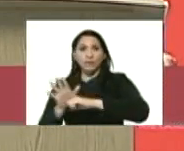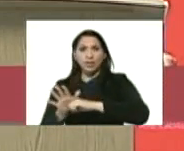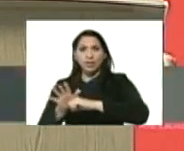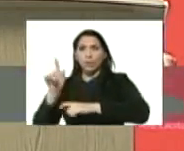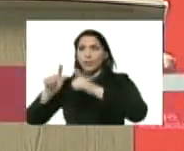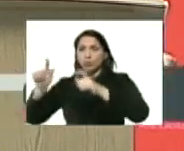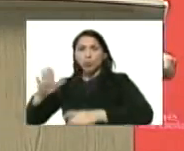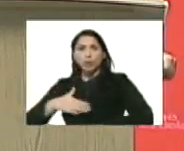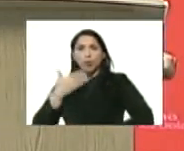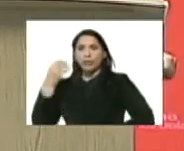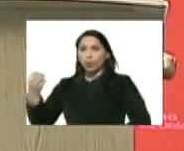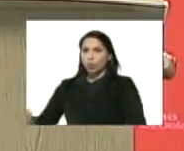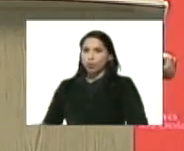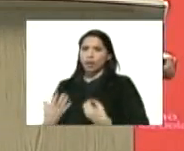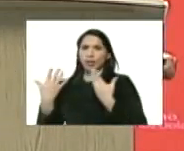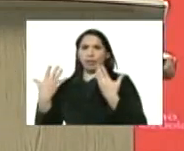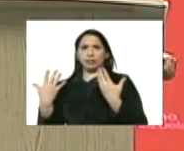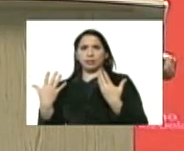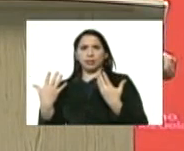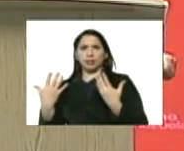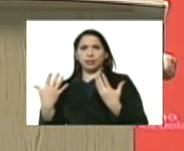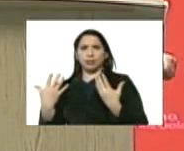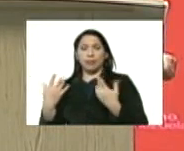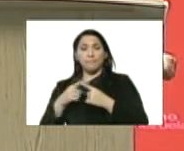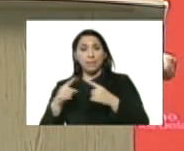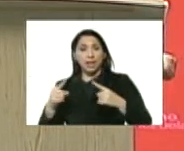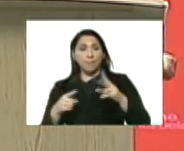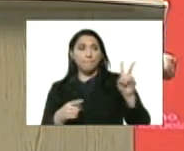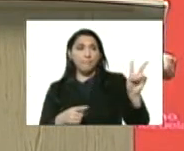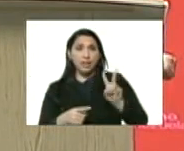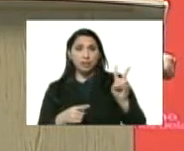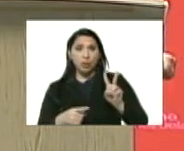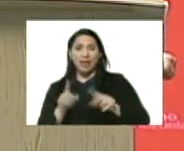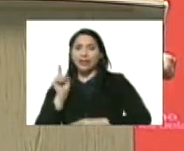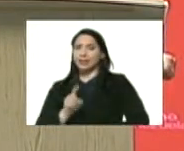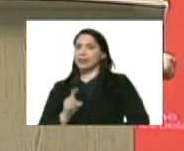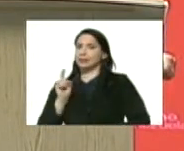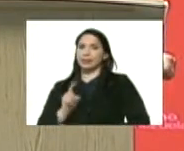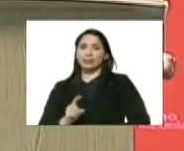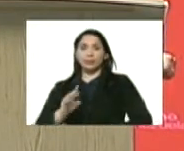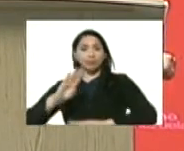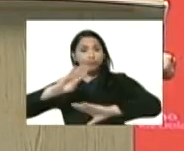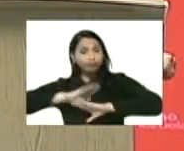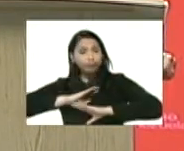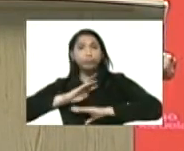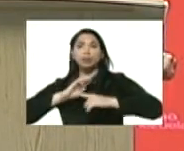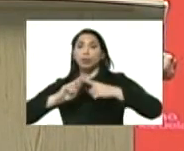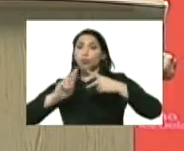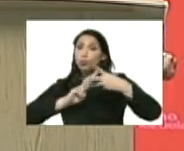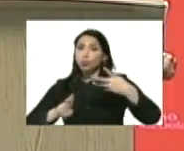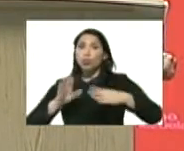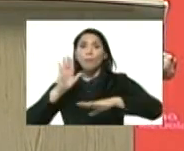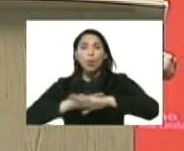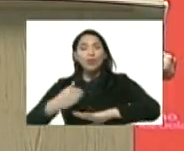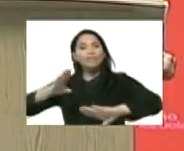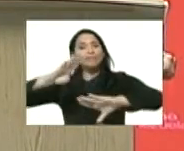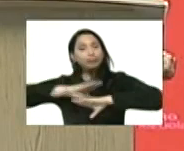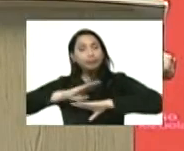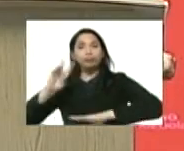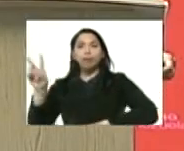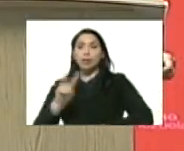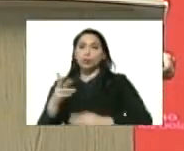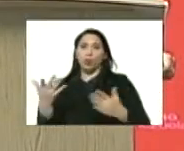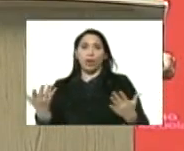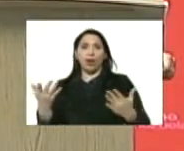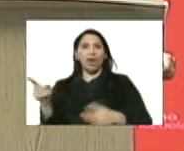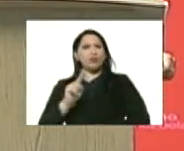pueden contagiarse. Y Venezuela requiere sus recursos porque es del país.